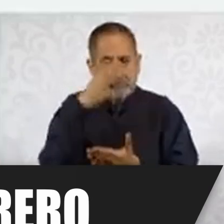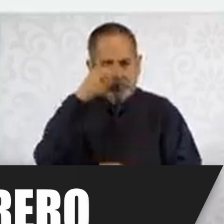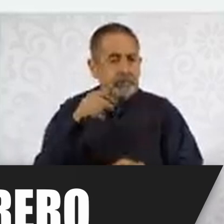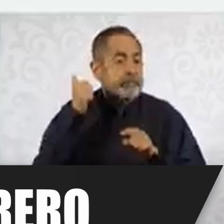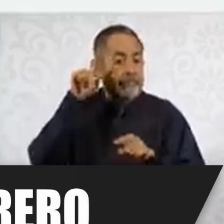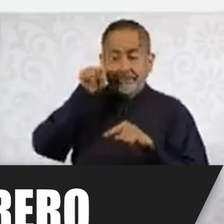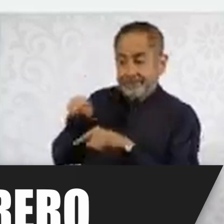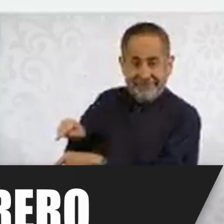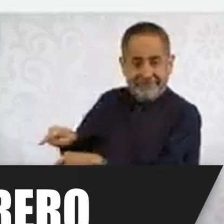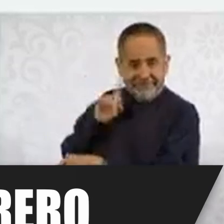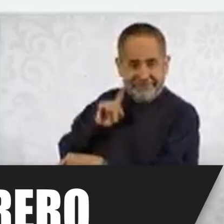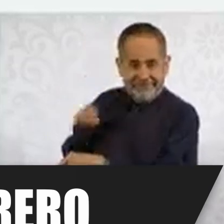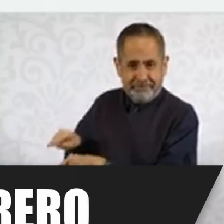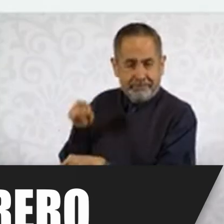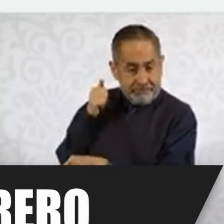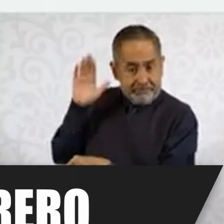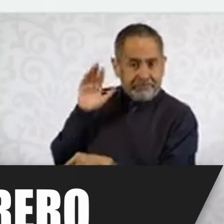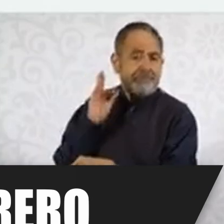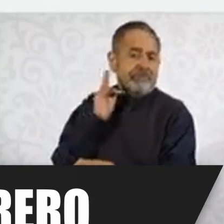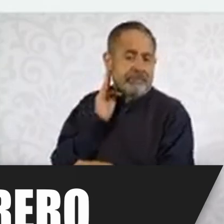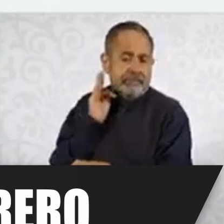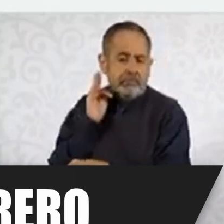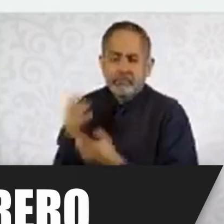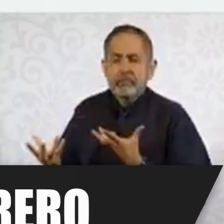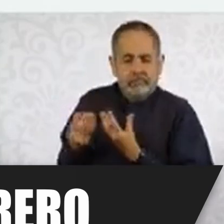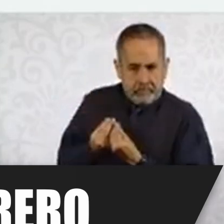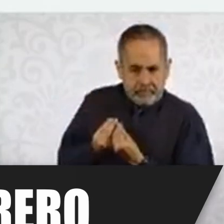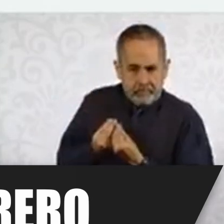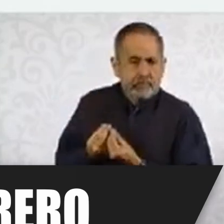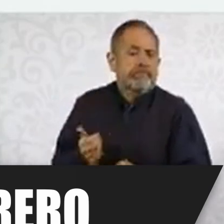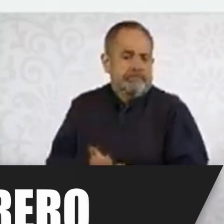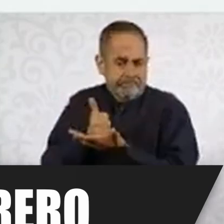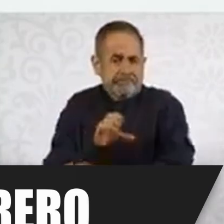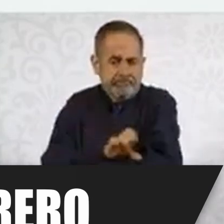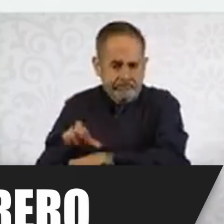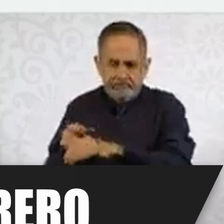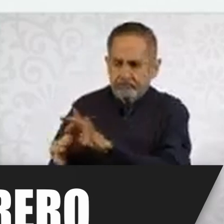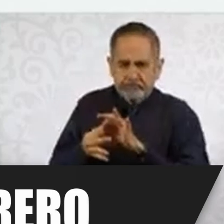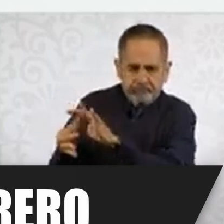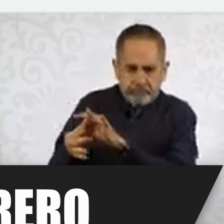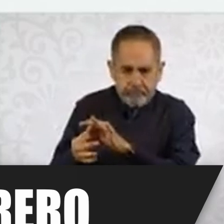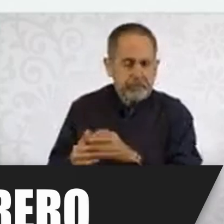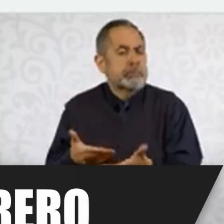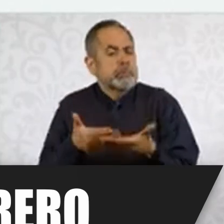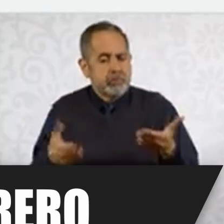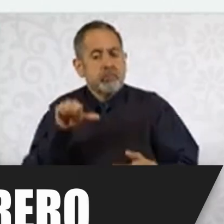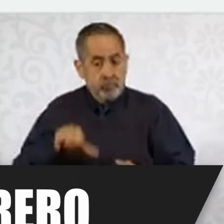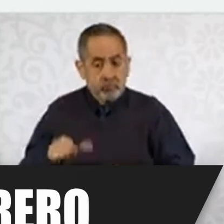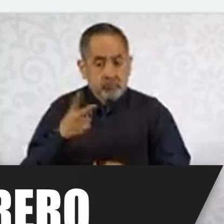fiscal, ella participaba en los gabinetes y ayudó mucho en la coordinación. Entonces, el día de hoy ya llegó